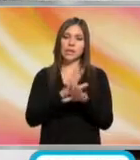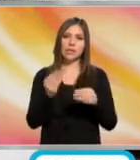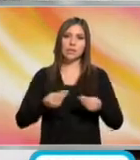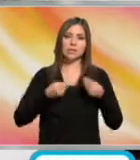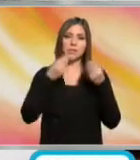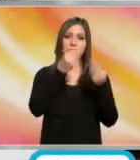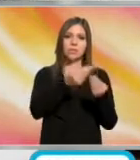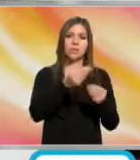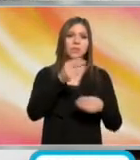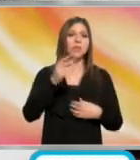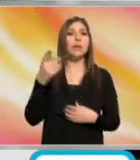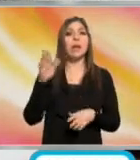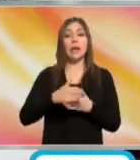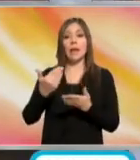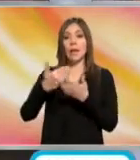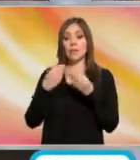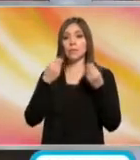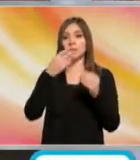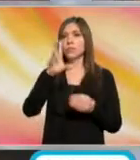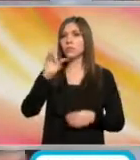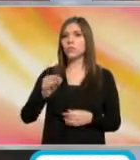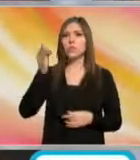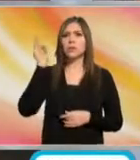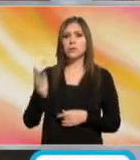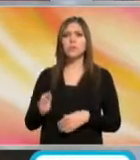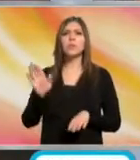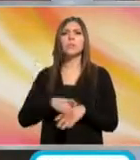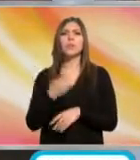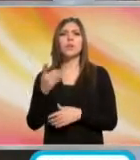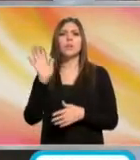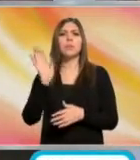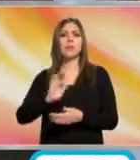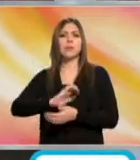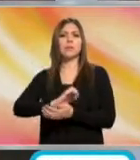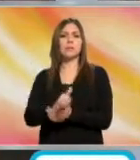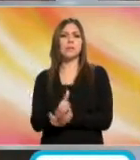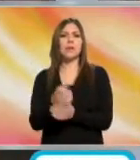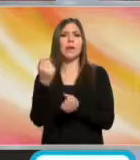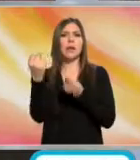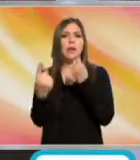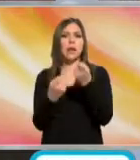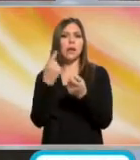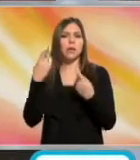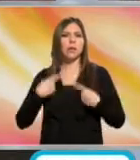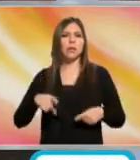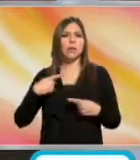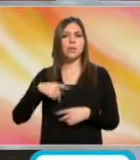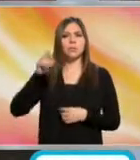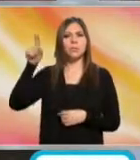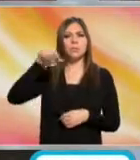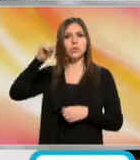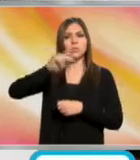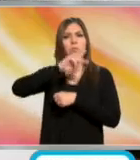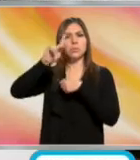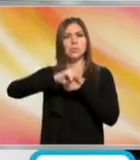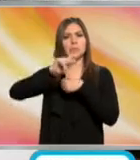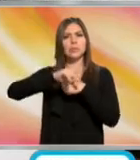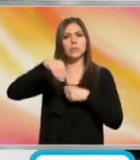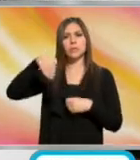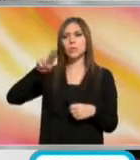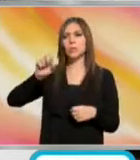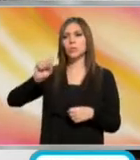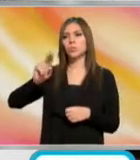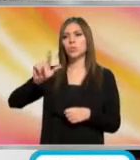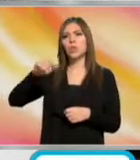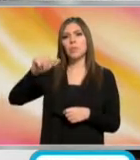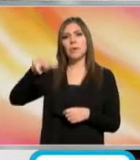rechazada porque pues prácticamente era discriminatoria contra una minoría, contra los musulmanes, lo cual está prohibido en la Constitución, y